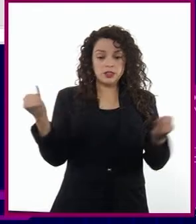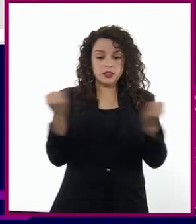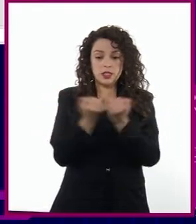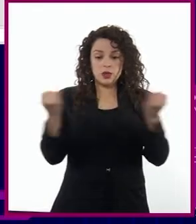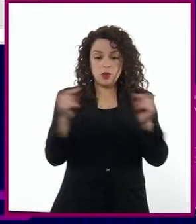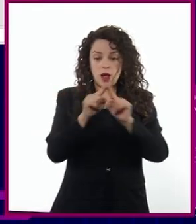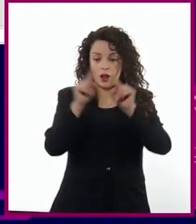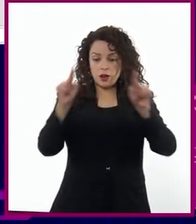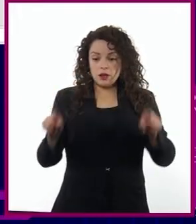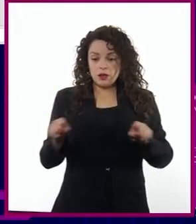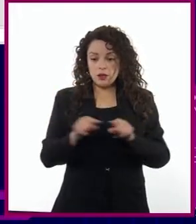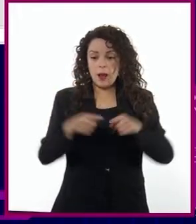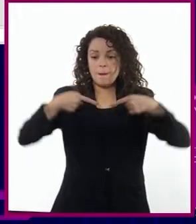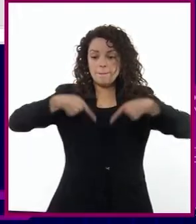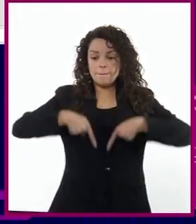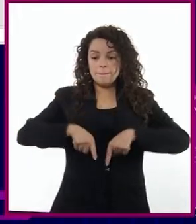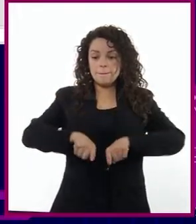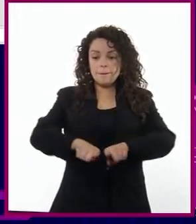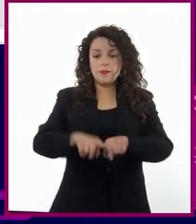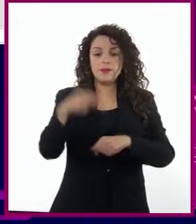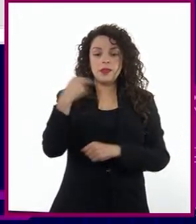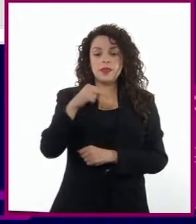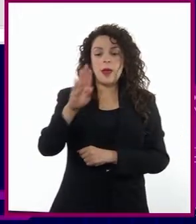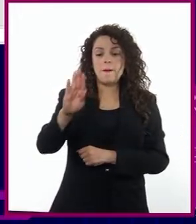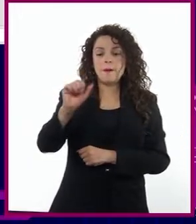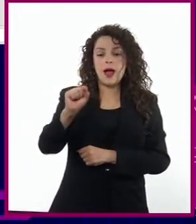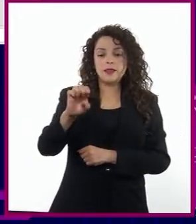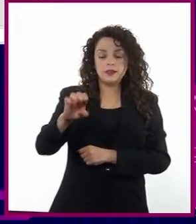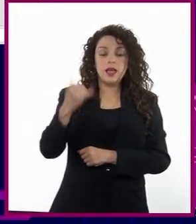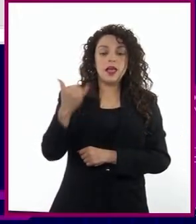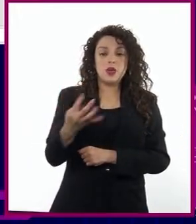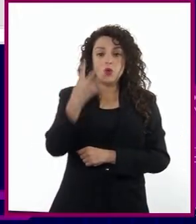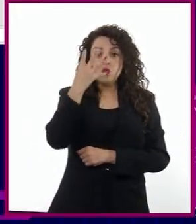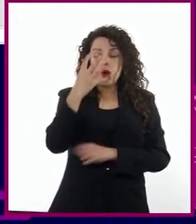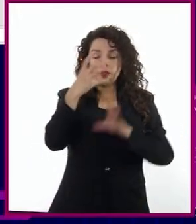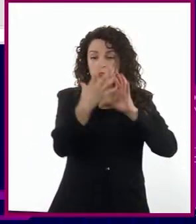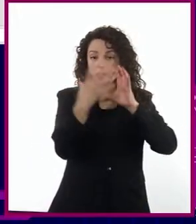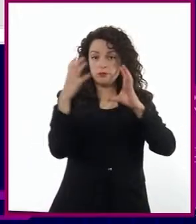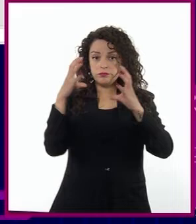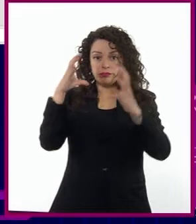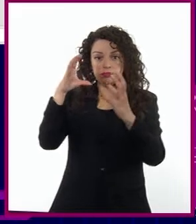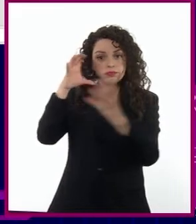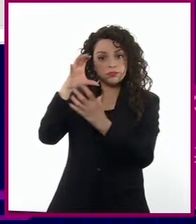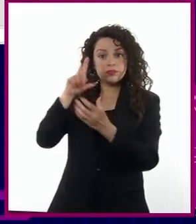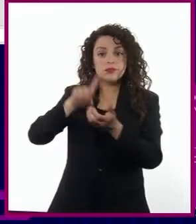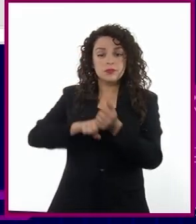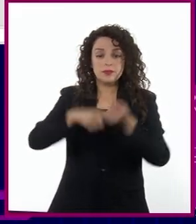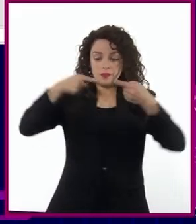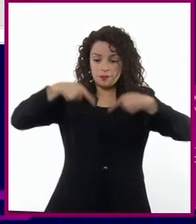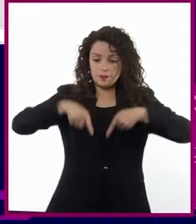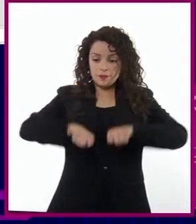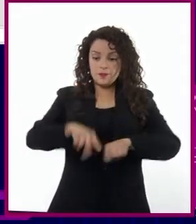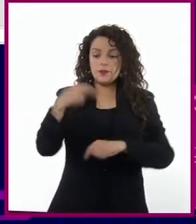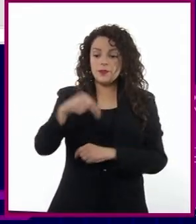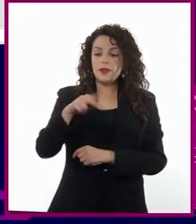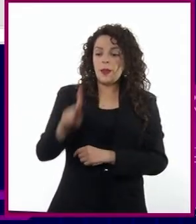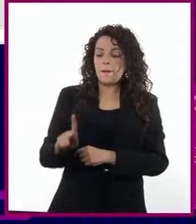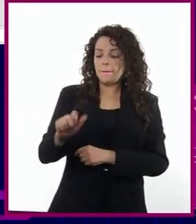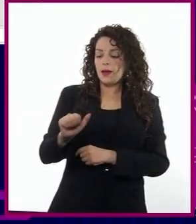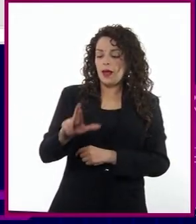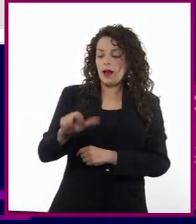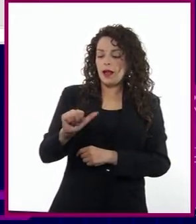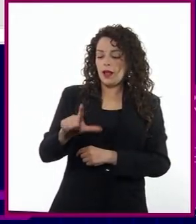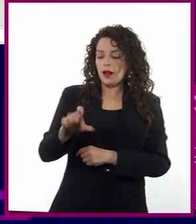y paralelos llamados bases y por 4 caras laterales que son paralelogramos. Por lo